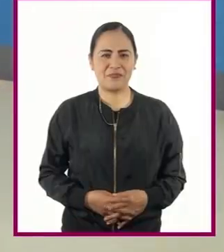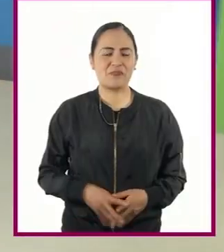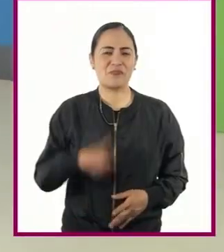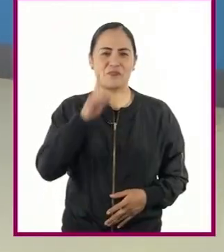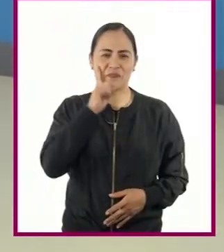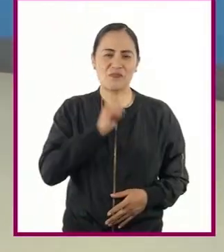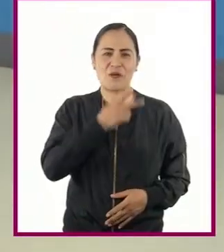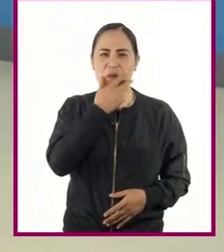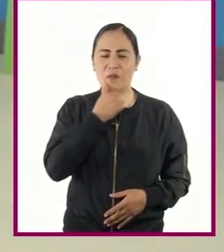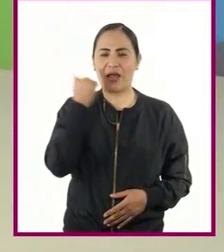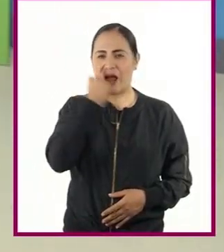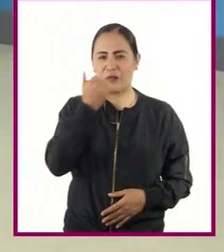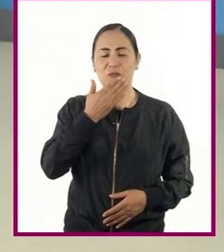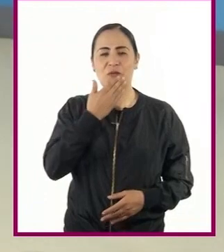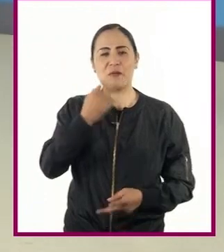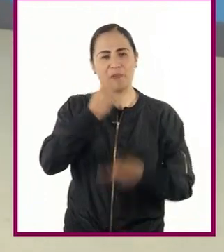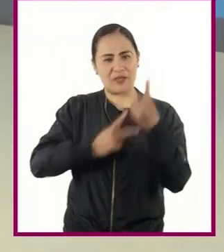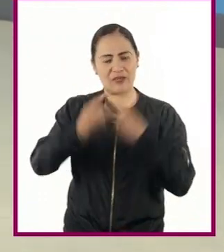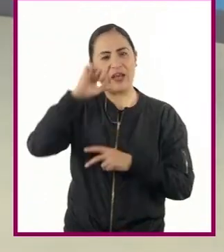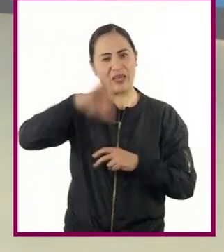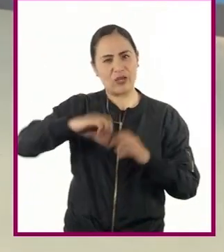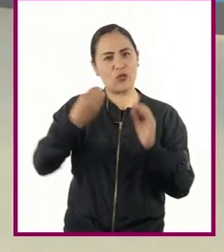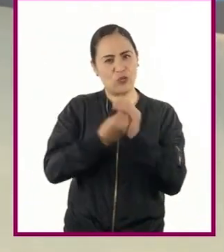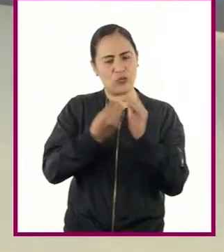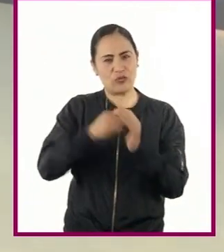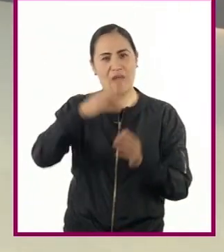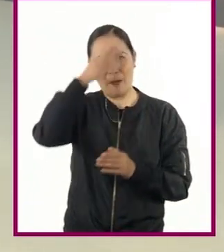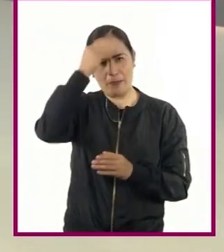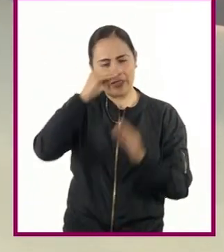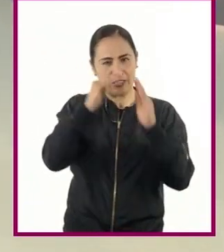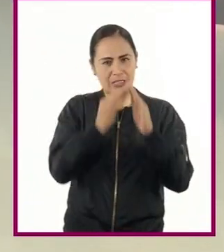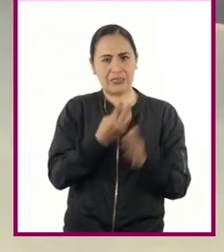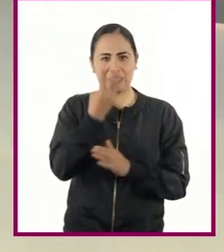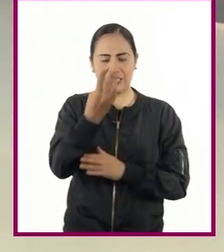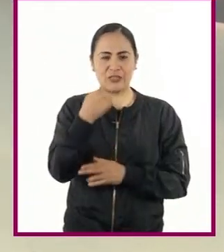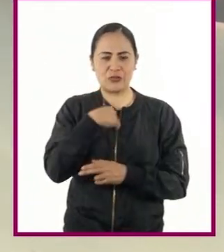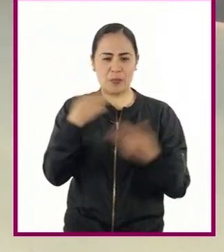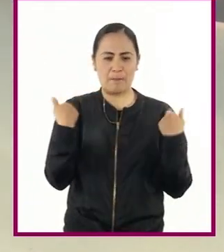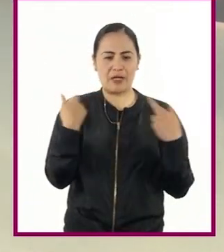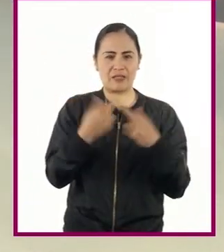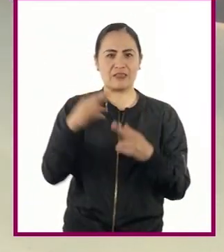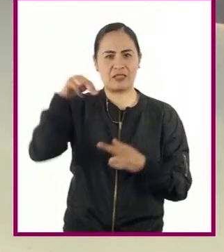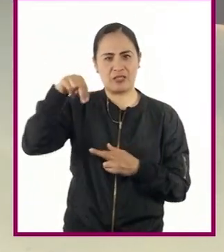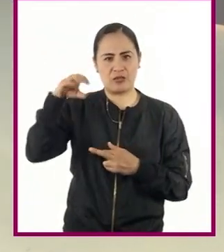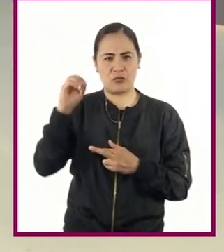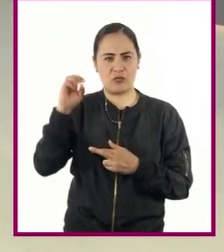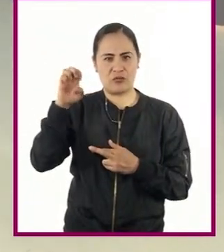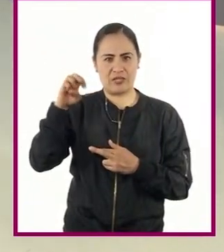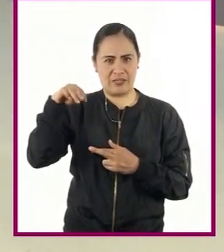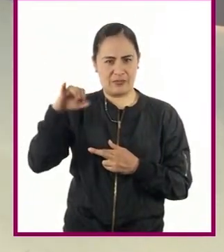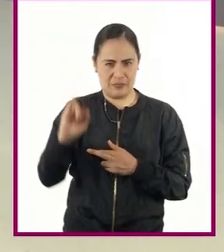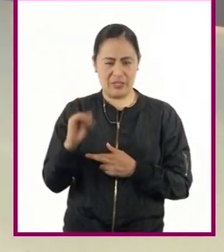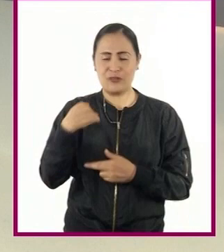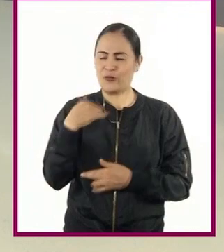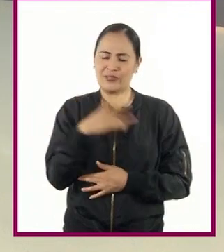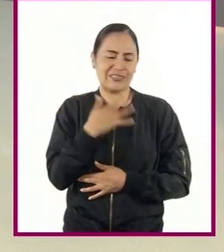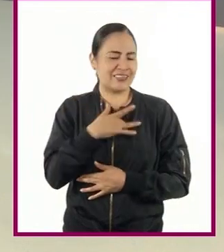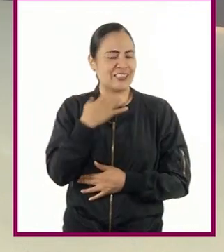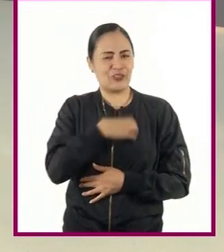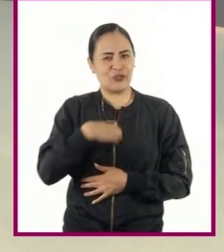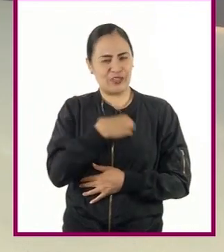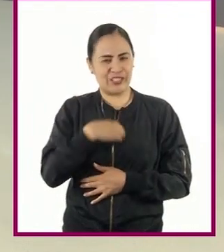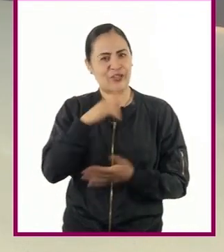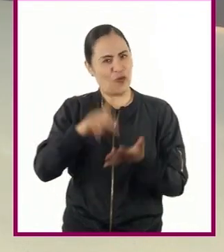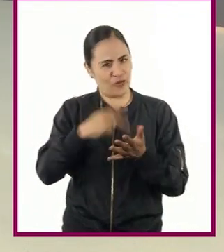Bienvenidas y bienvenidos a una sesión más de Aprende en Casa 3. Soy la maestra Noemí Juárez y me siento muy contenta de acompañarles